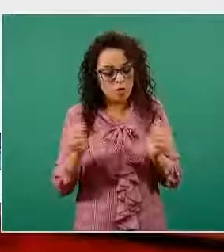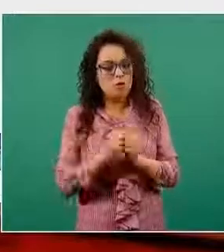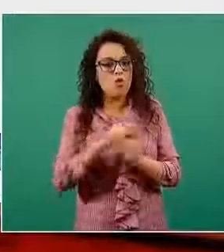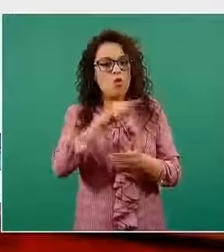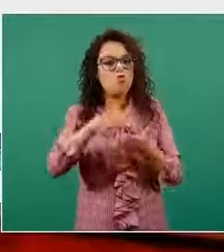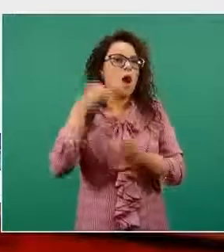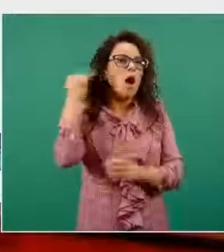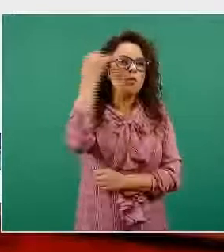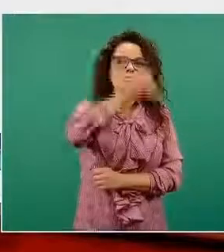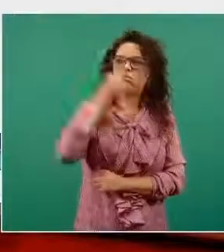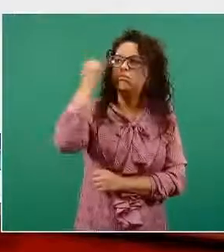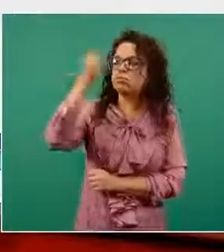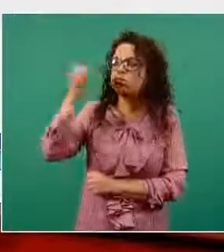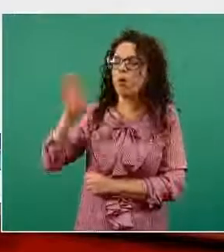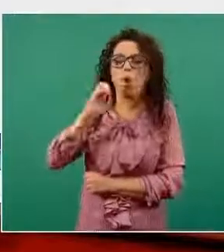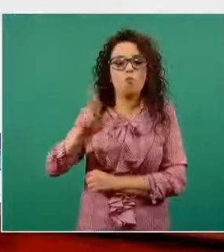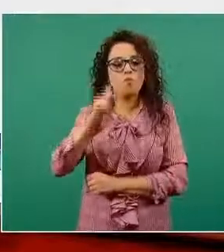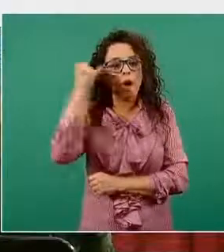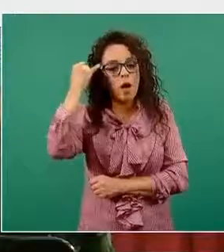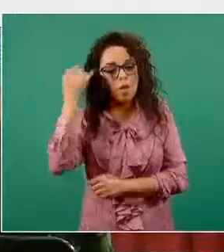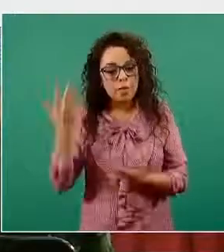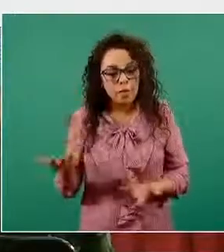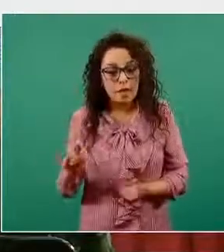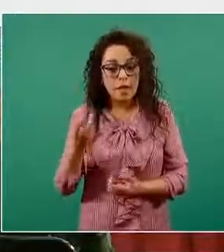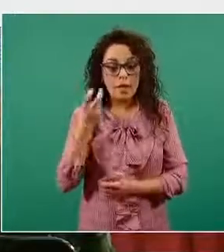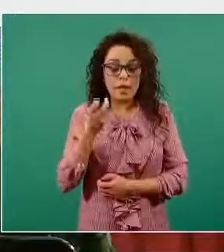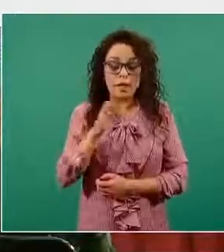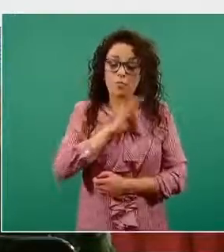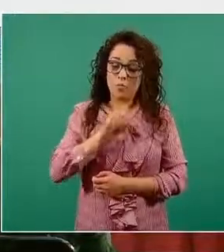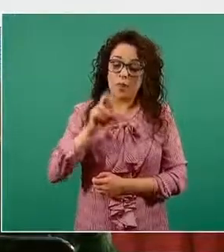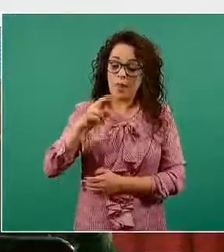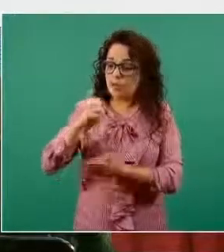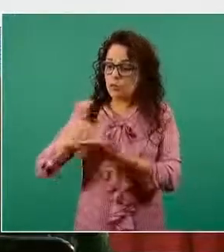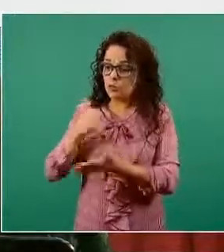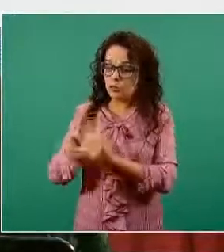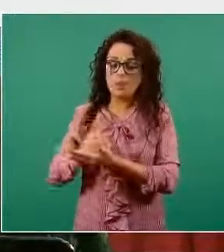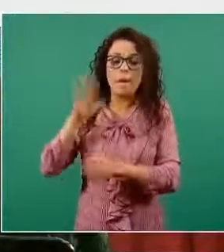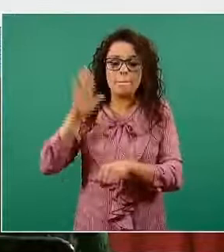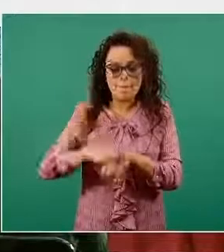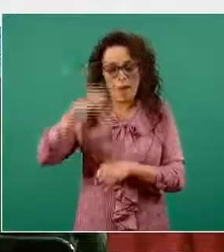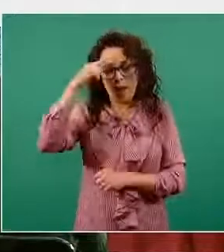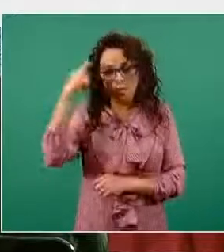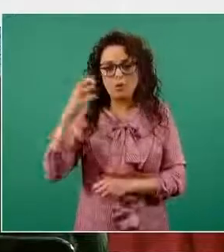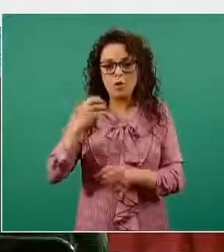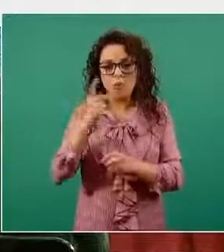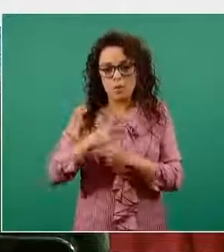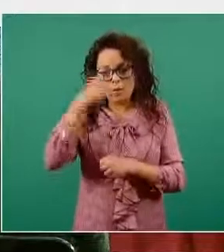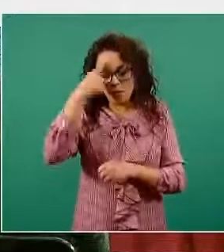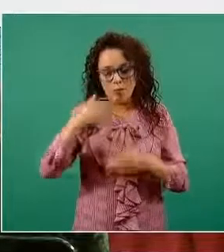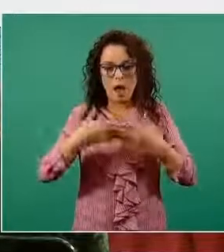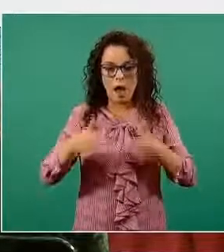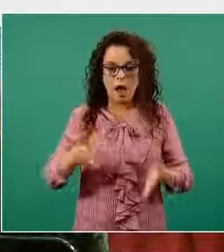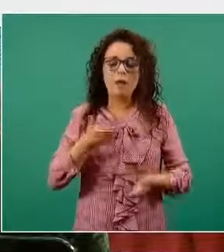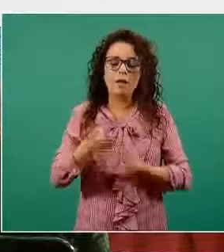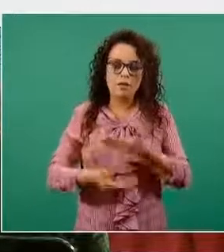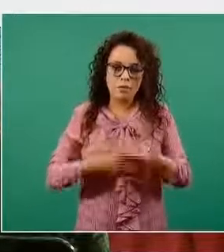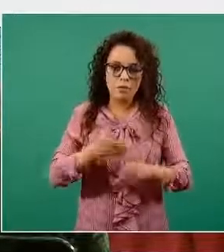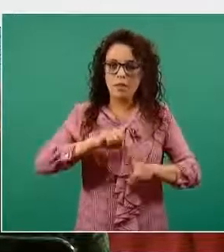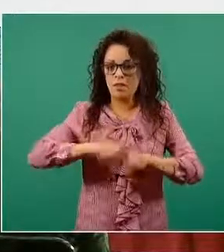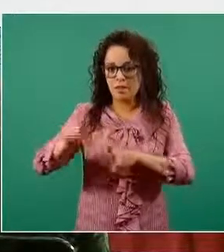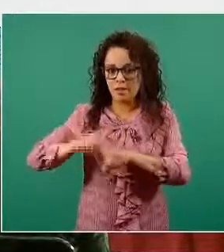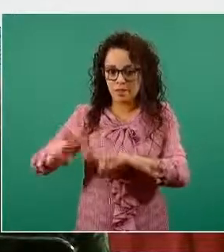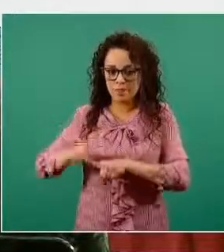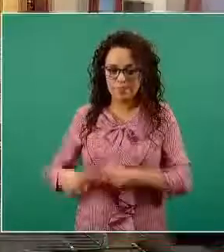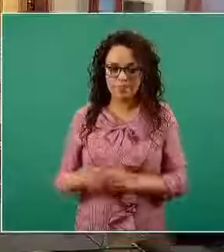rurales, suele ser que en las poblaciones urbanas hay mayor oportunidad de acceso a los distintos servicios. No es el caso de